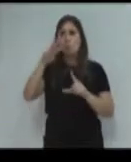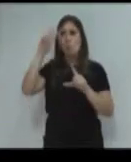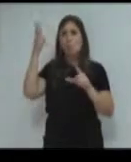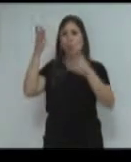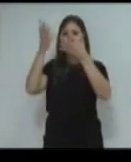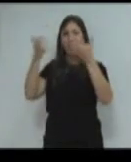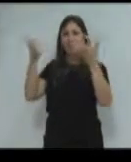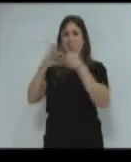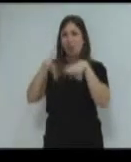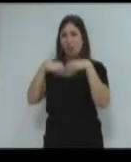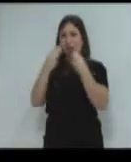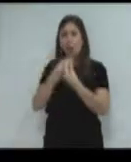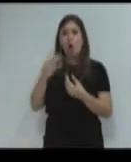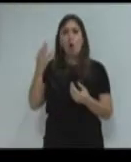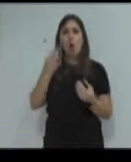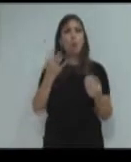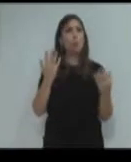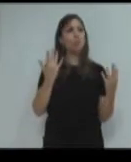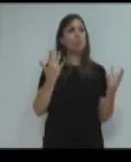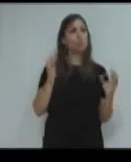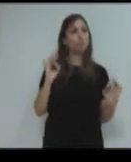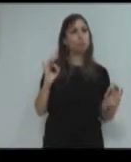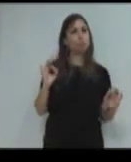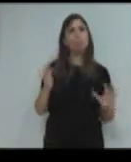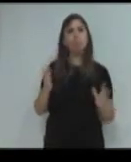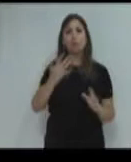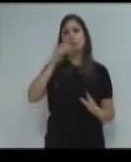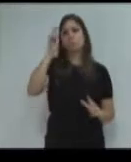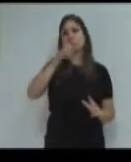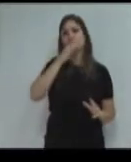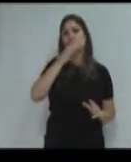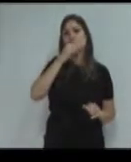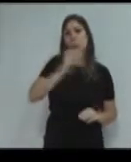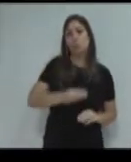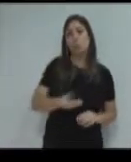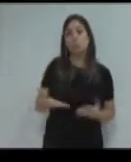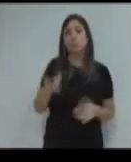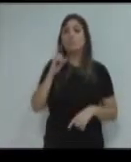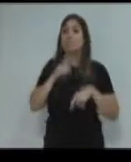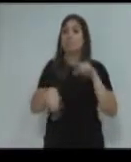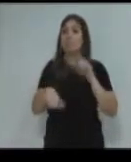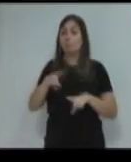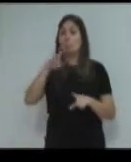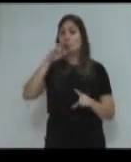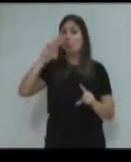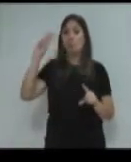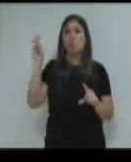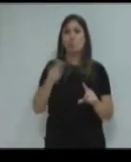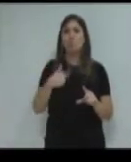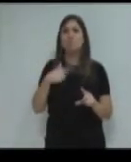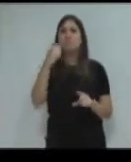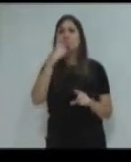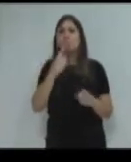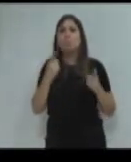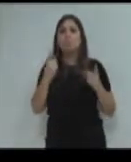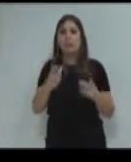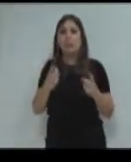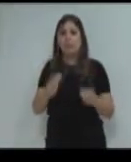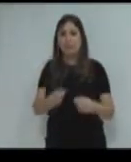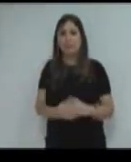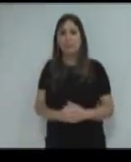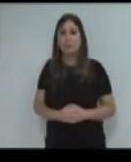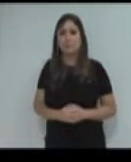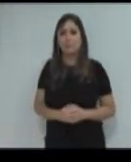que ya, es decir, con independencia de las soluciones que tenga de accesibilidad del PowerPoint, hay que tener en cuenta para qué se ha hecho cada una de las